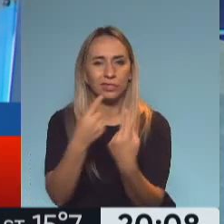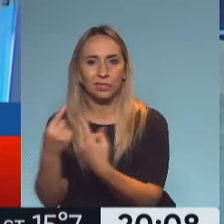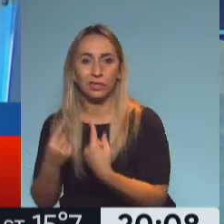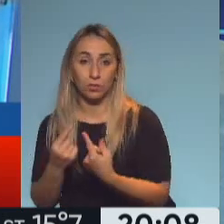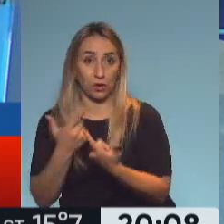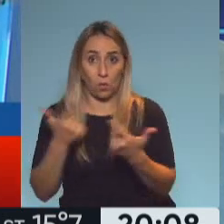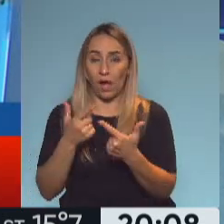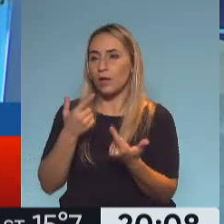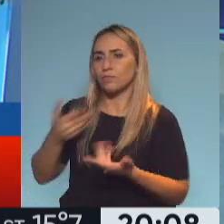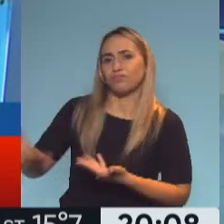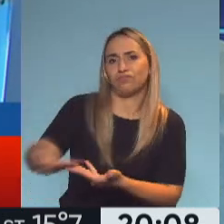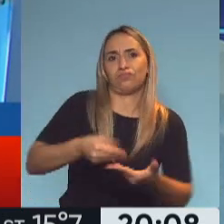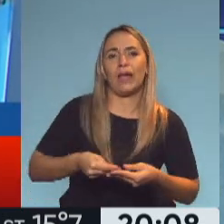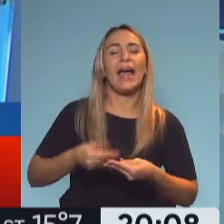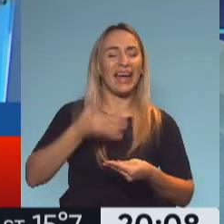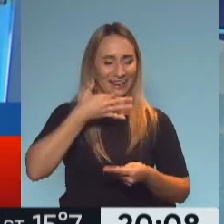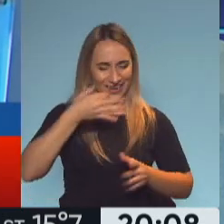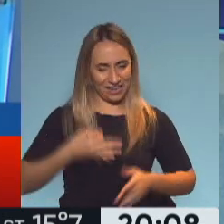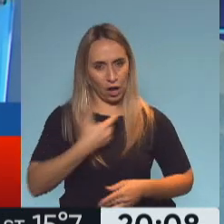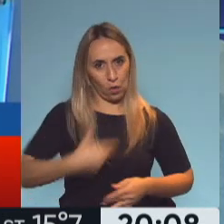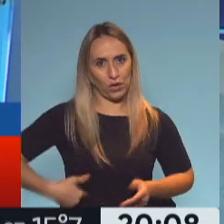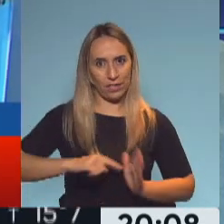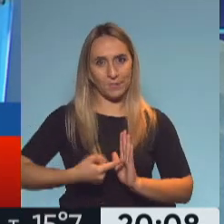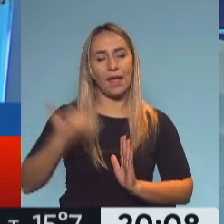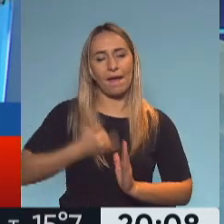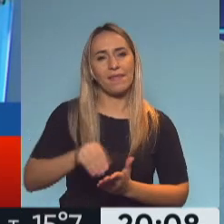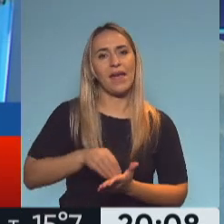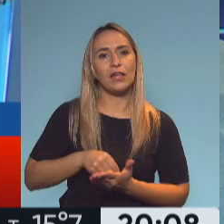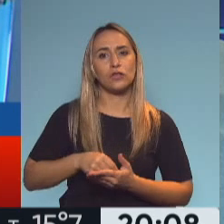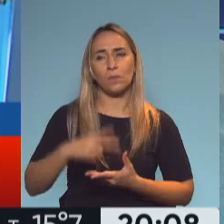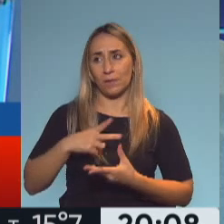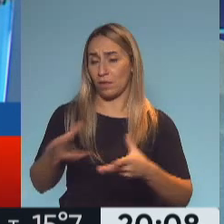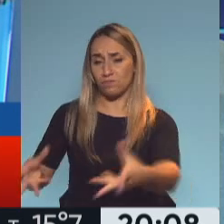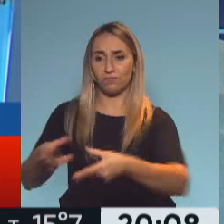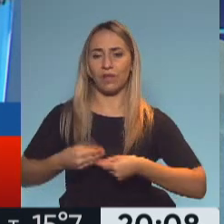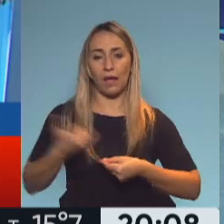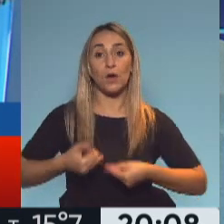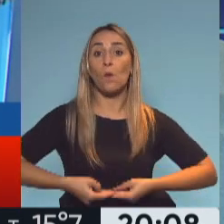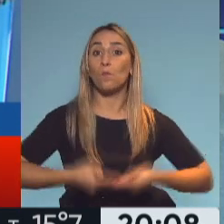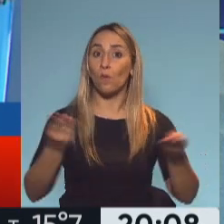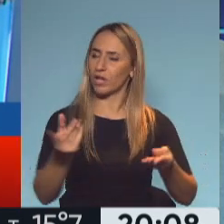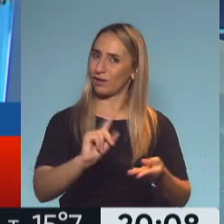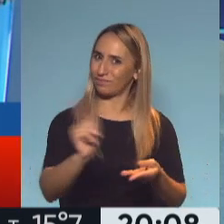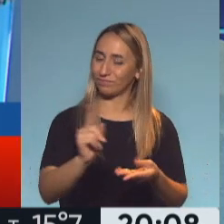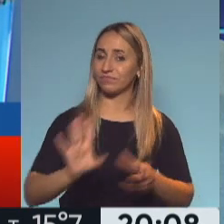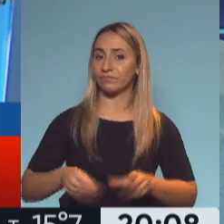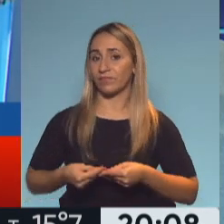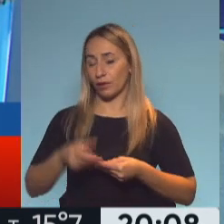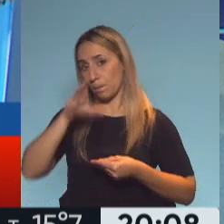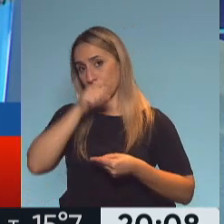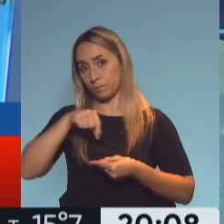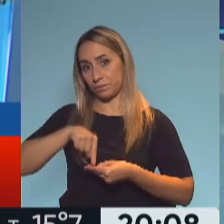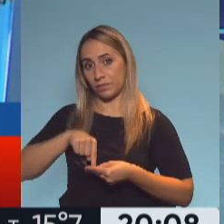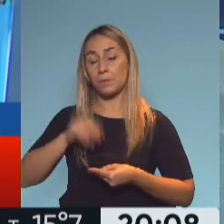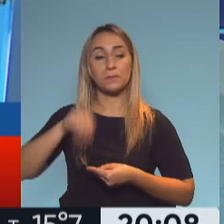la Ciudad de Buenos Aires tiene los datos del sector privado. Lo que no hace es hacerlos públicos y además no unificar el conteo con